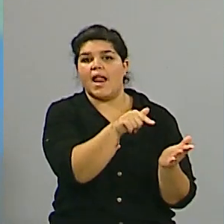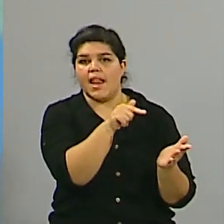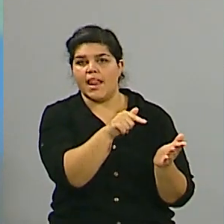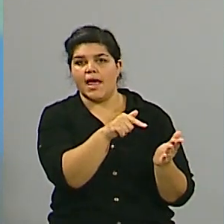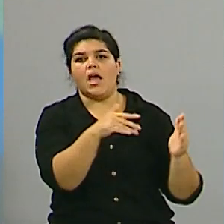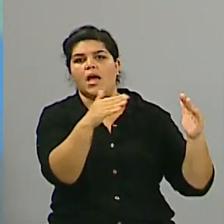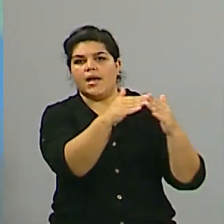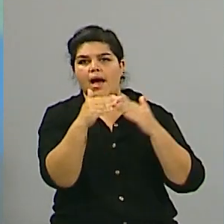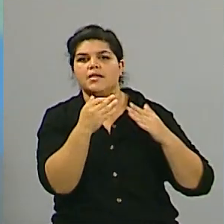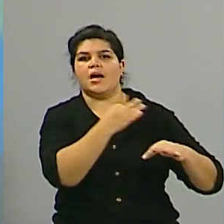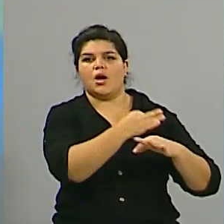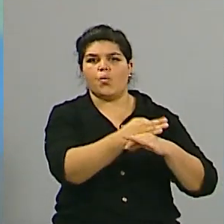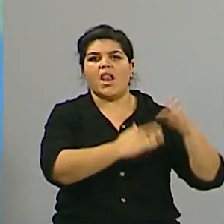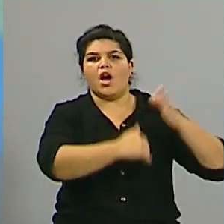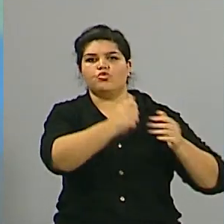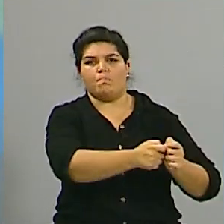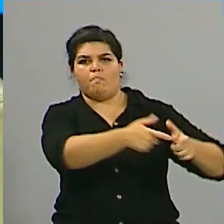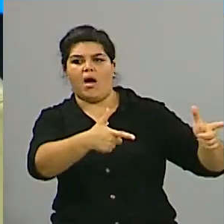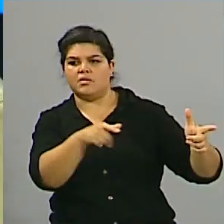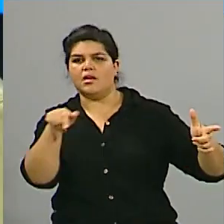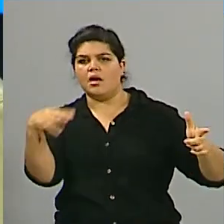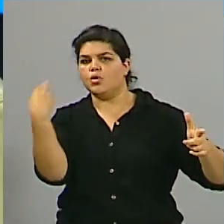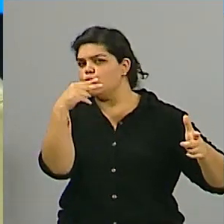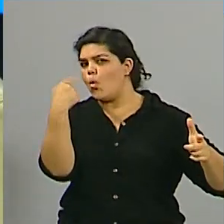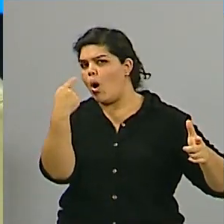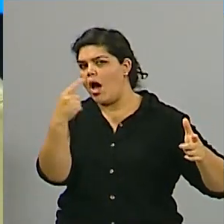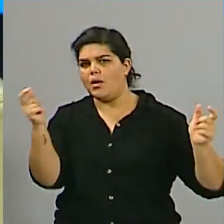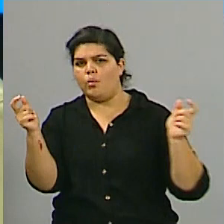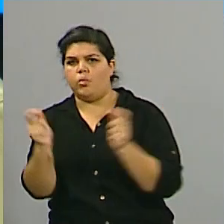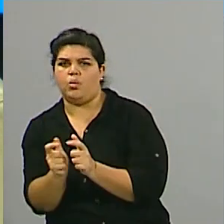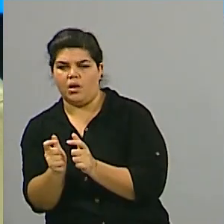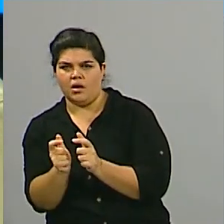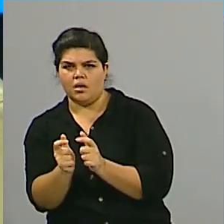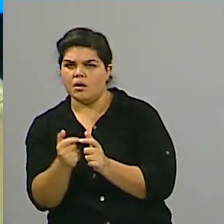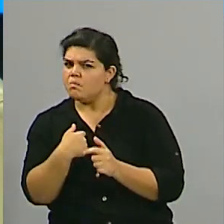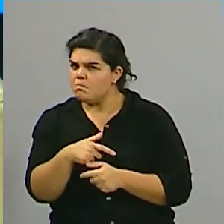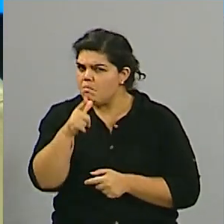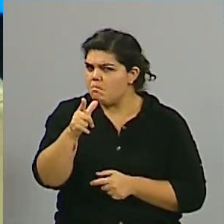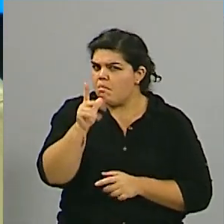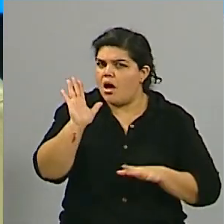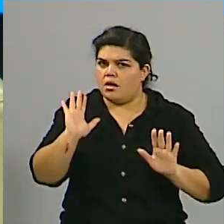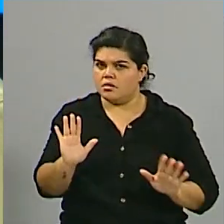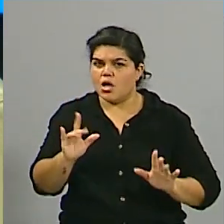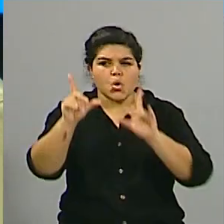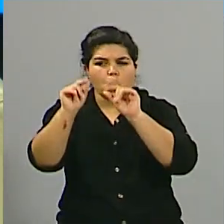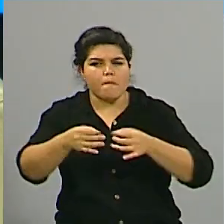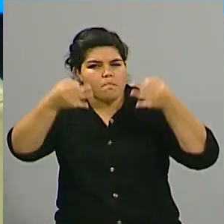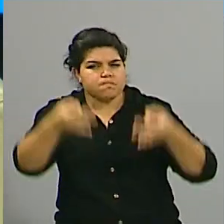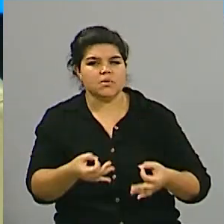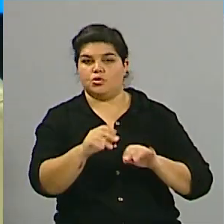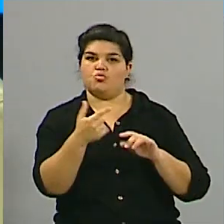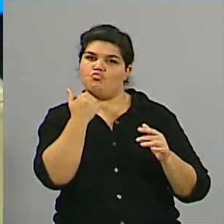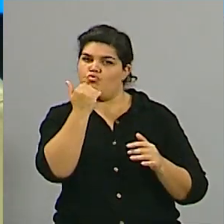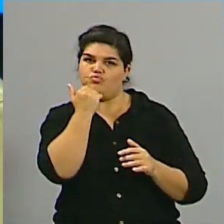Jaque. Me parece que tenemos que trabajar fuertemente en eso, pero al mismo tiempo creo, Claudia, que nosotros, yo generacionalmente, digamos, ¿no?